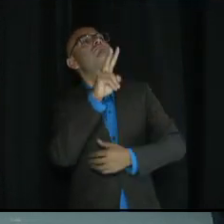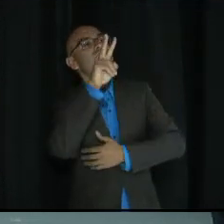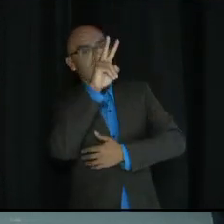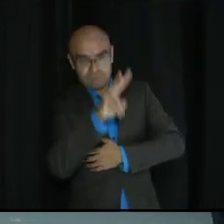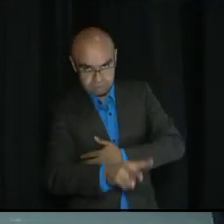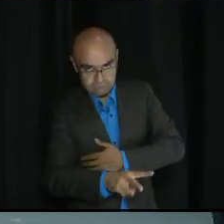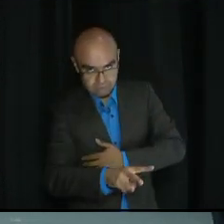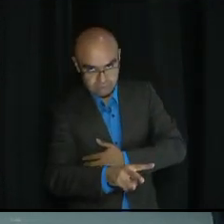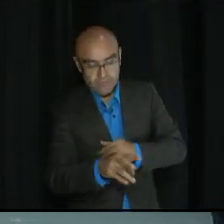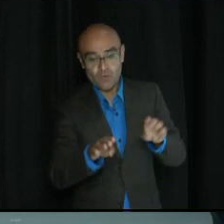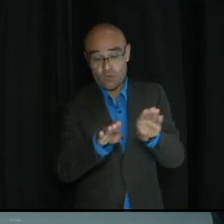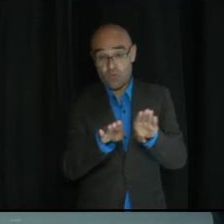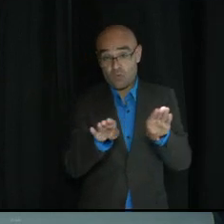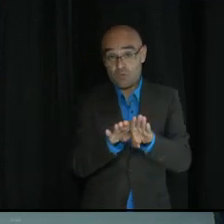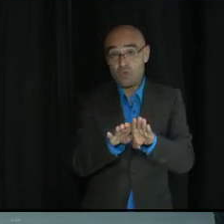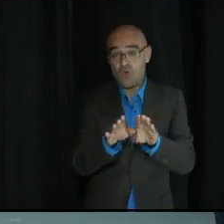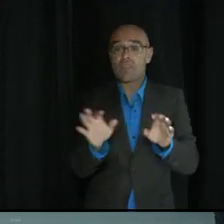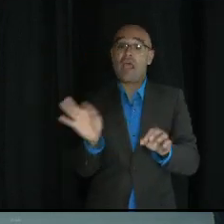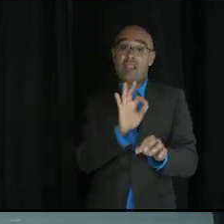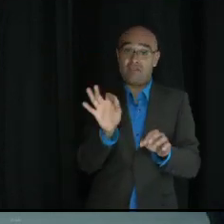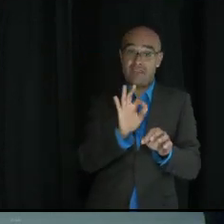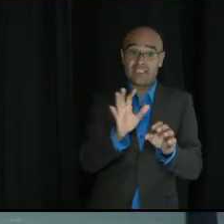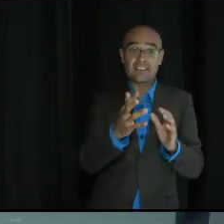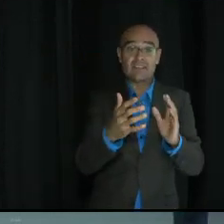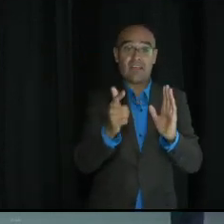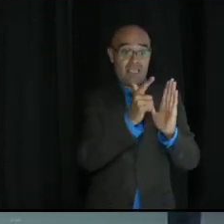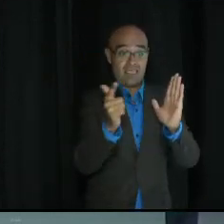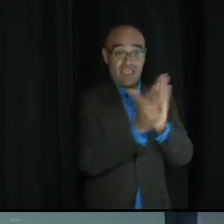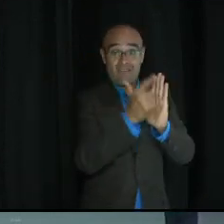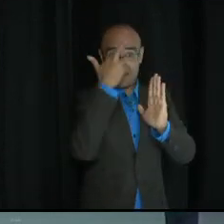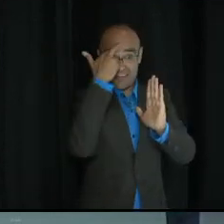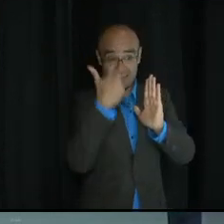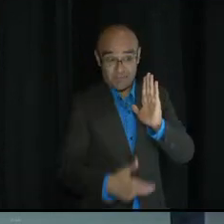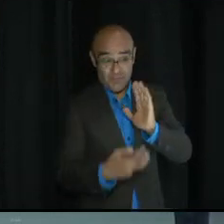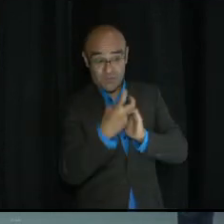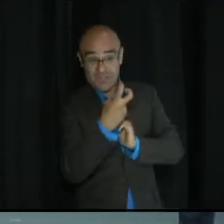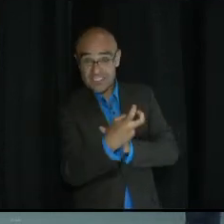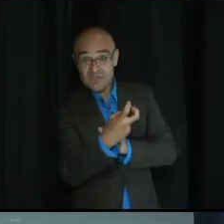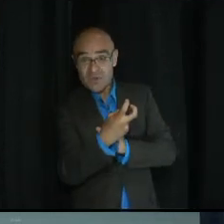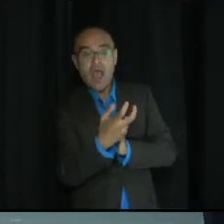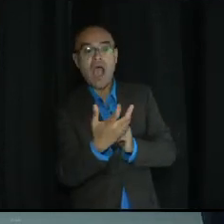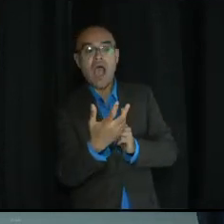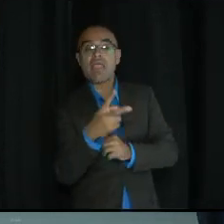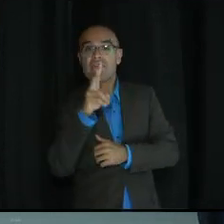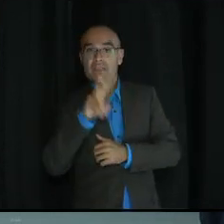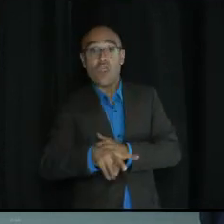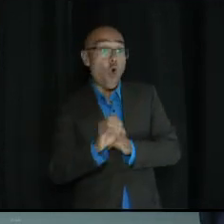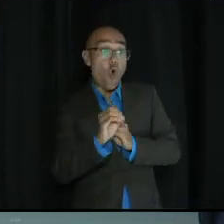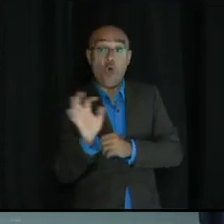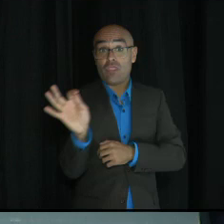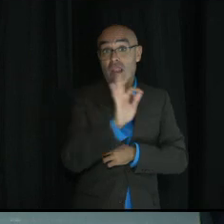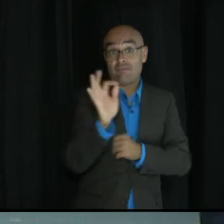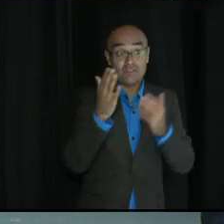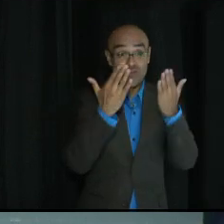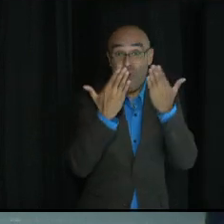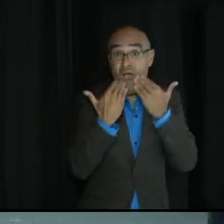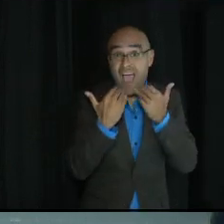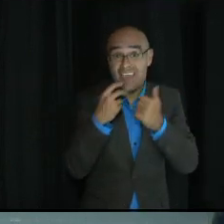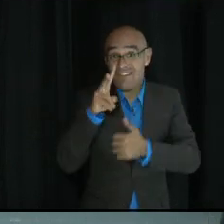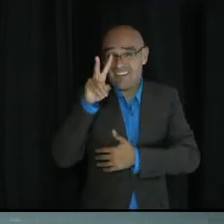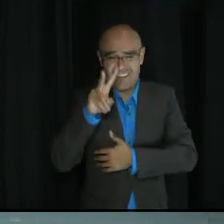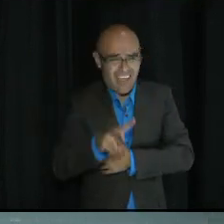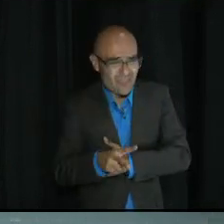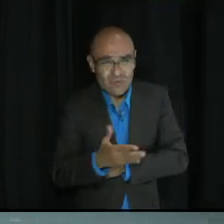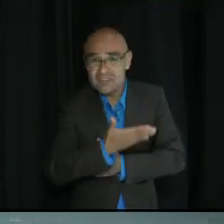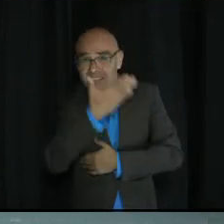momentos previos, durante o posterior, incluso hasta una conclusión, si es que no se puede determinar a ciencia cierta que ese